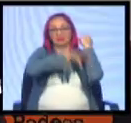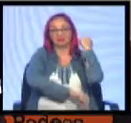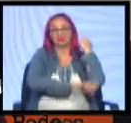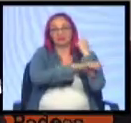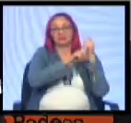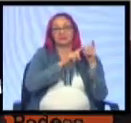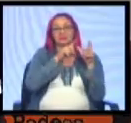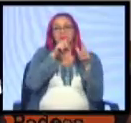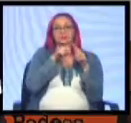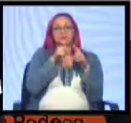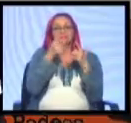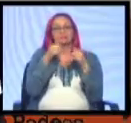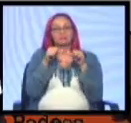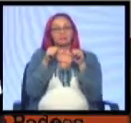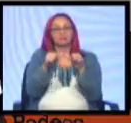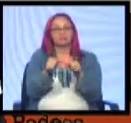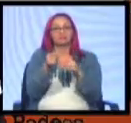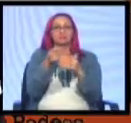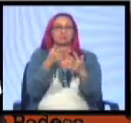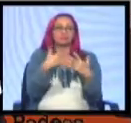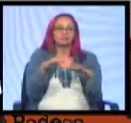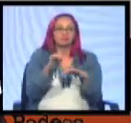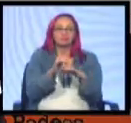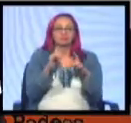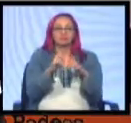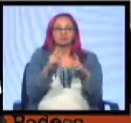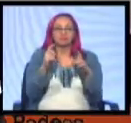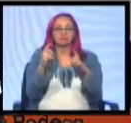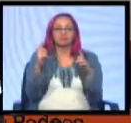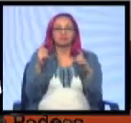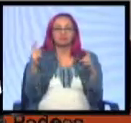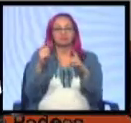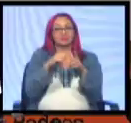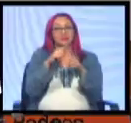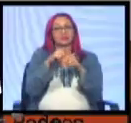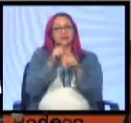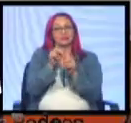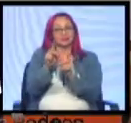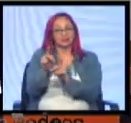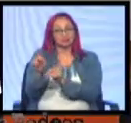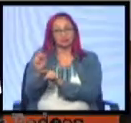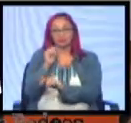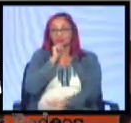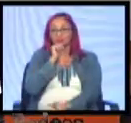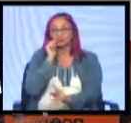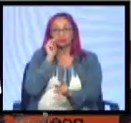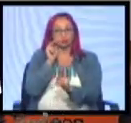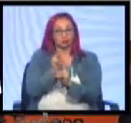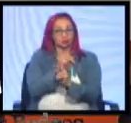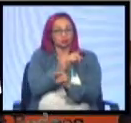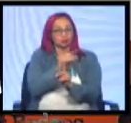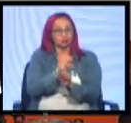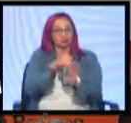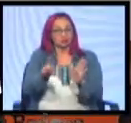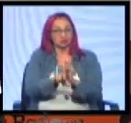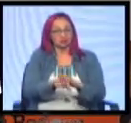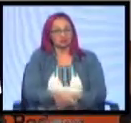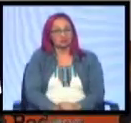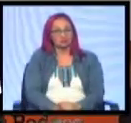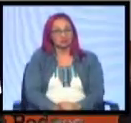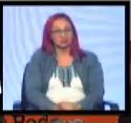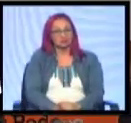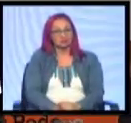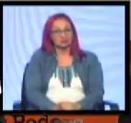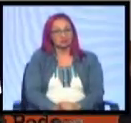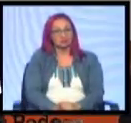y entonces se ha venido haciendo esto como una bola de nieve, ¿verdad? Entonces la gente no conoce que es ilegal, ¿verdad?